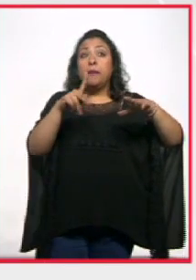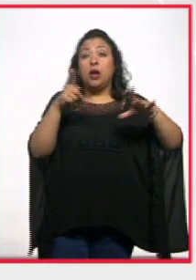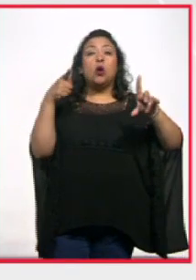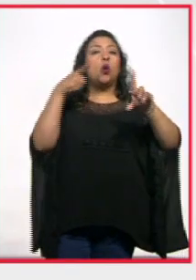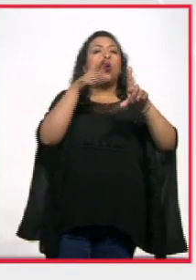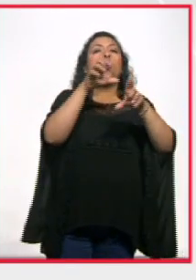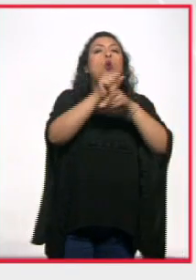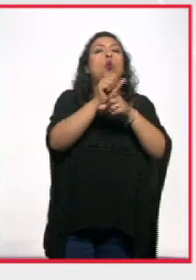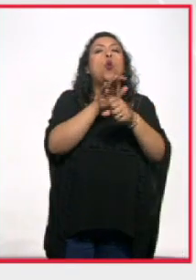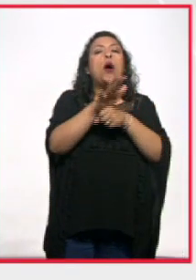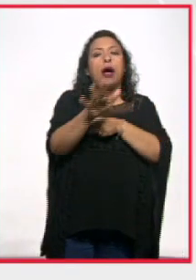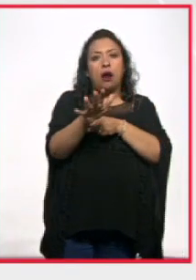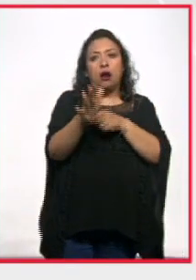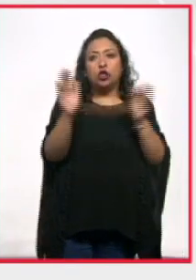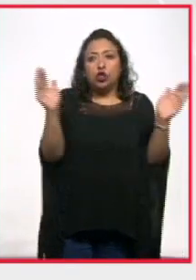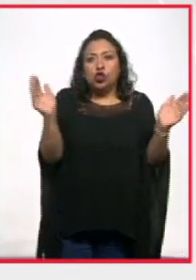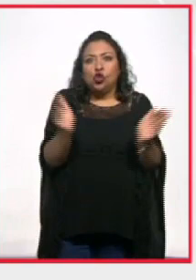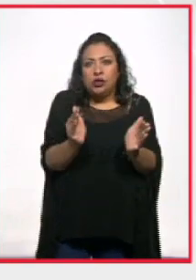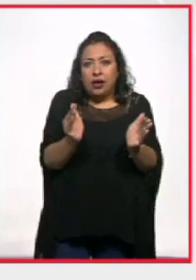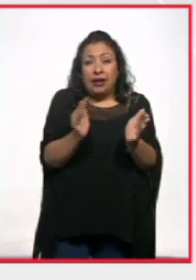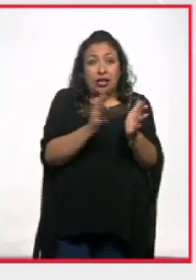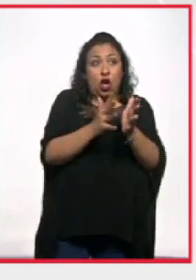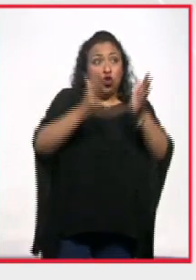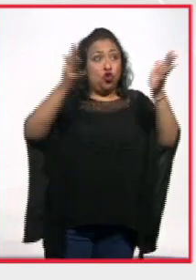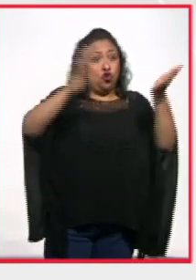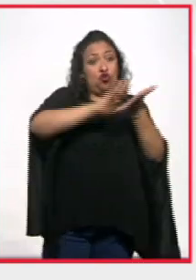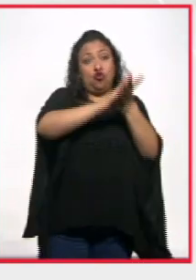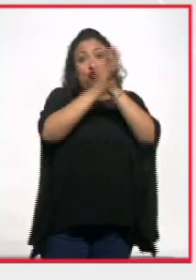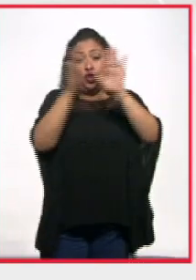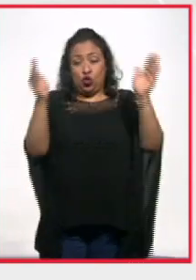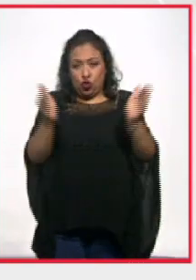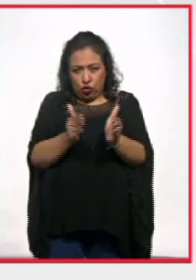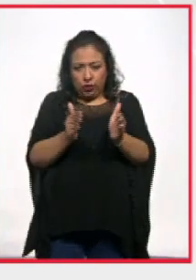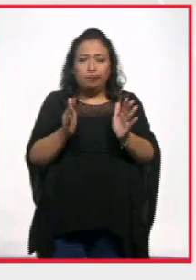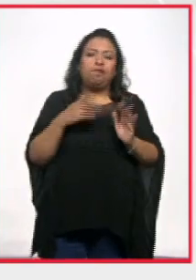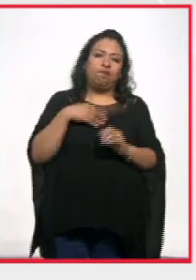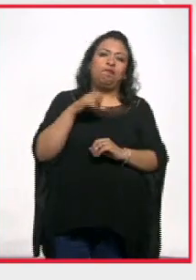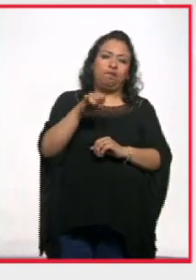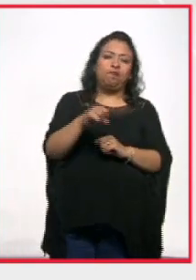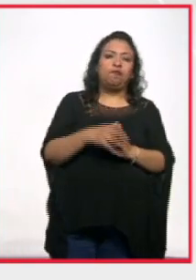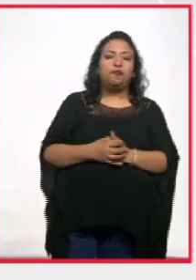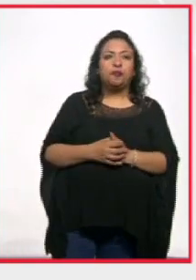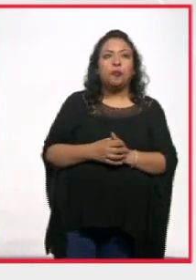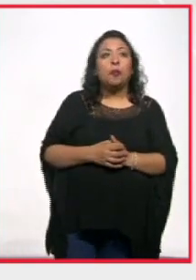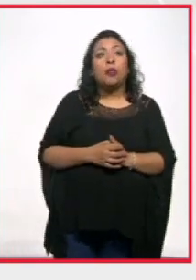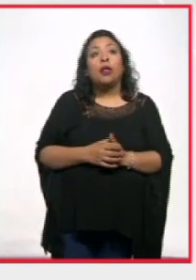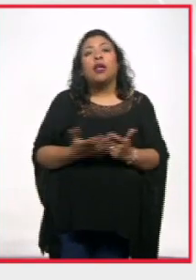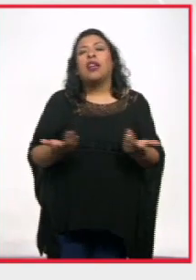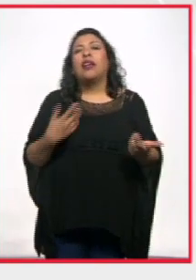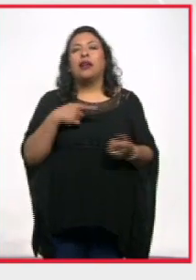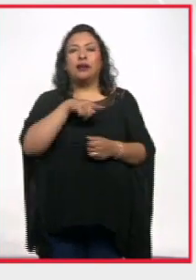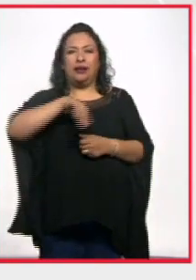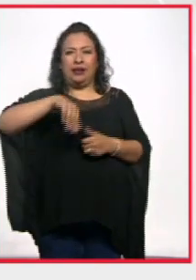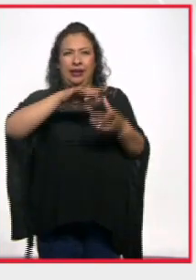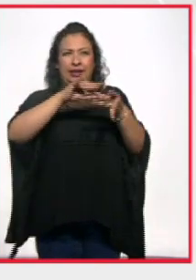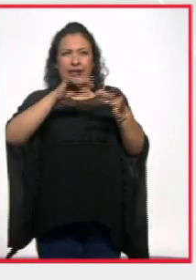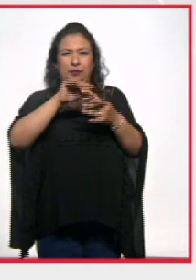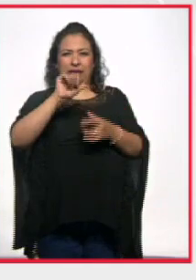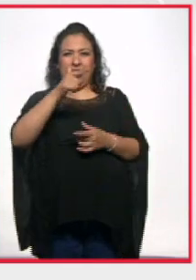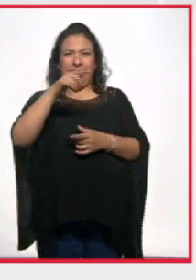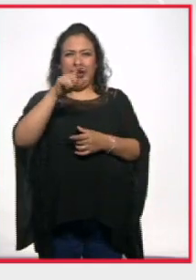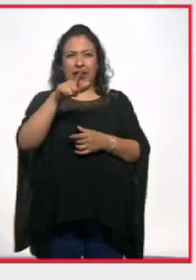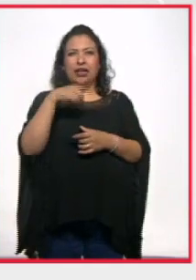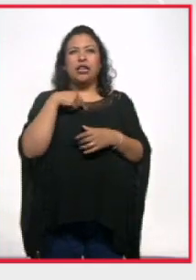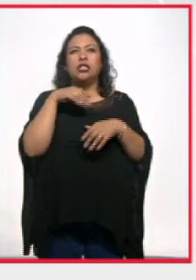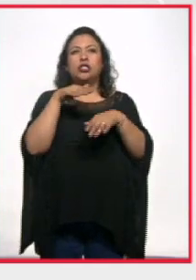un reto mayor porque son en miniatura, digamos, ¿no? Claro. Bueno, básicamente a lo que se refiere mi compañero Ángel, que es lo